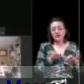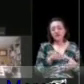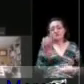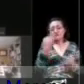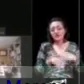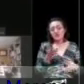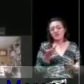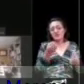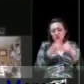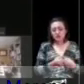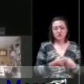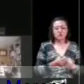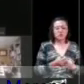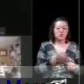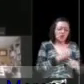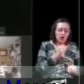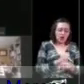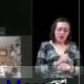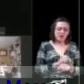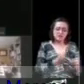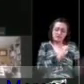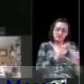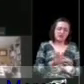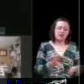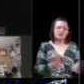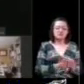de violencia, de abandono y de desgano, de improvisación.